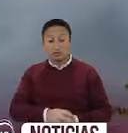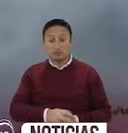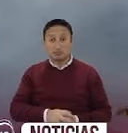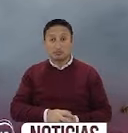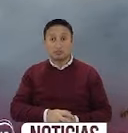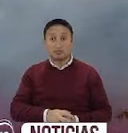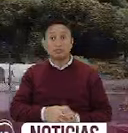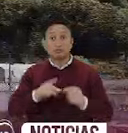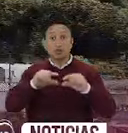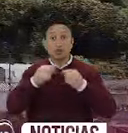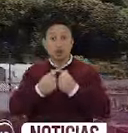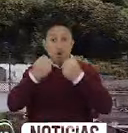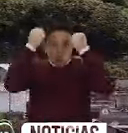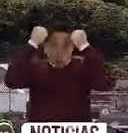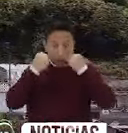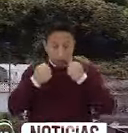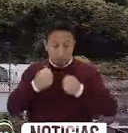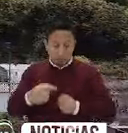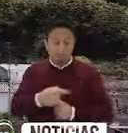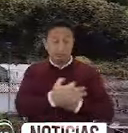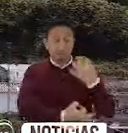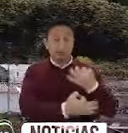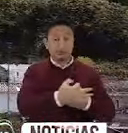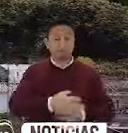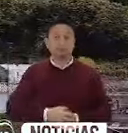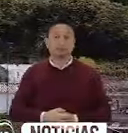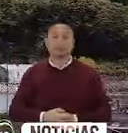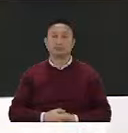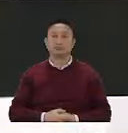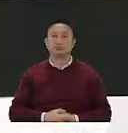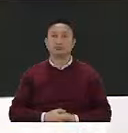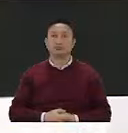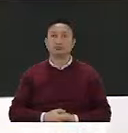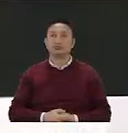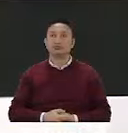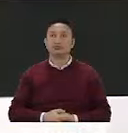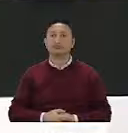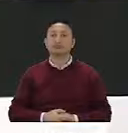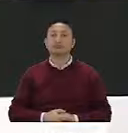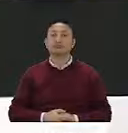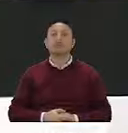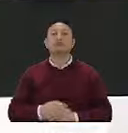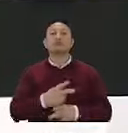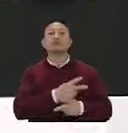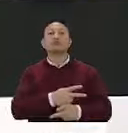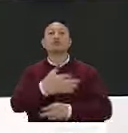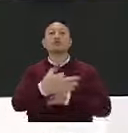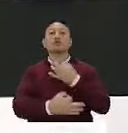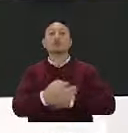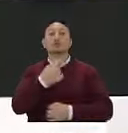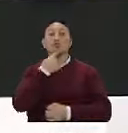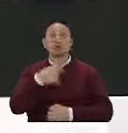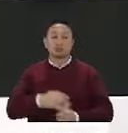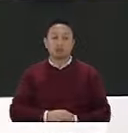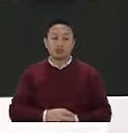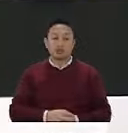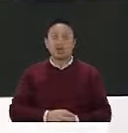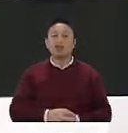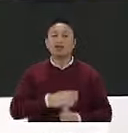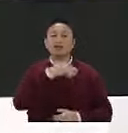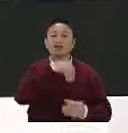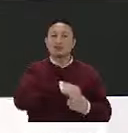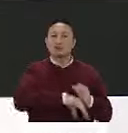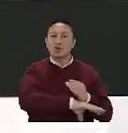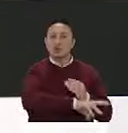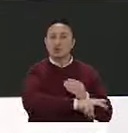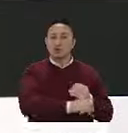por terrorismo, informó Edwin Benalcázar. El Consejo de la Judicatura descarta que actos de corrupción o